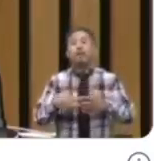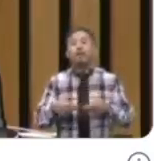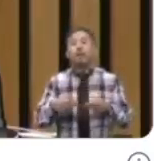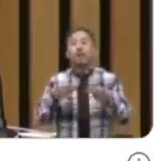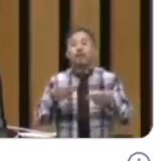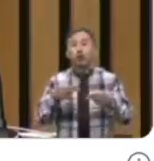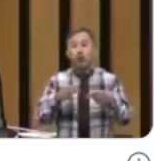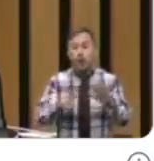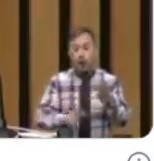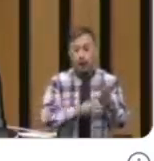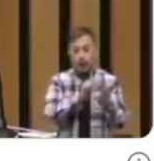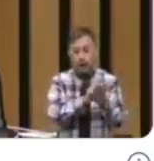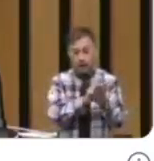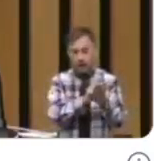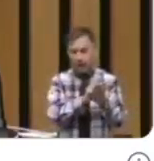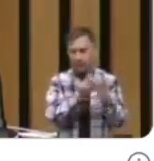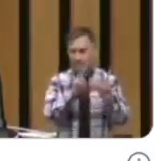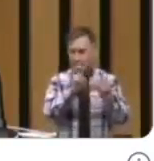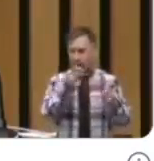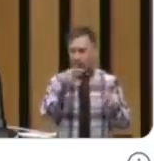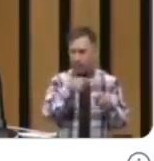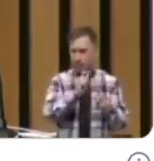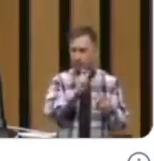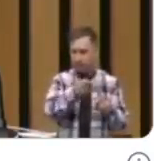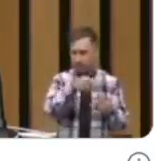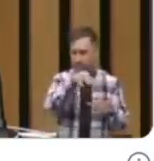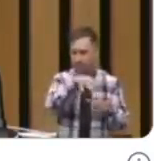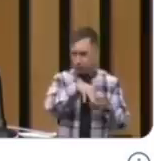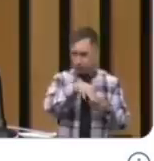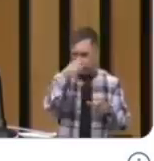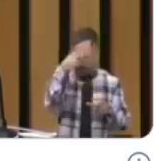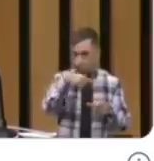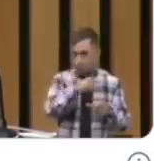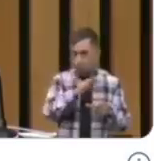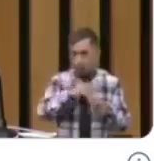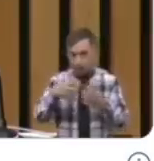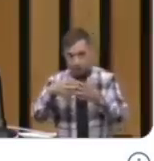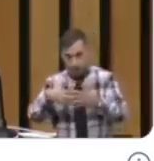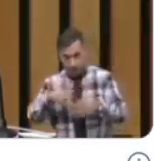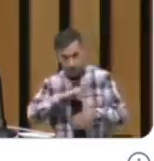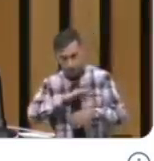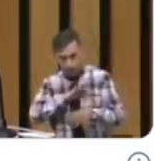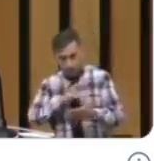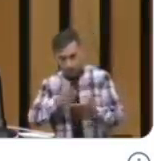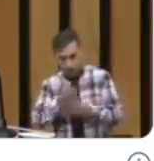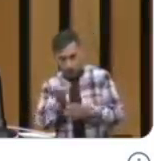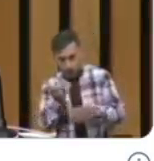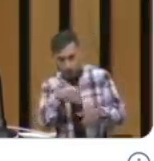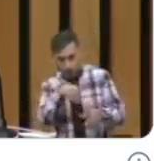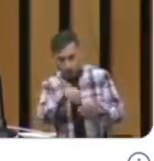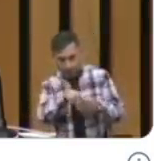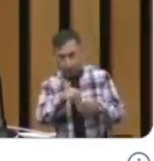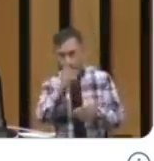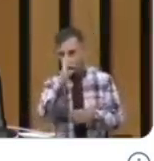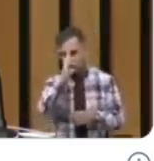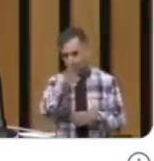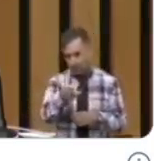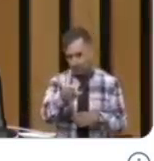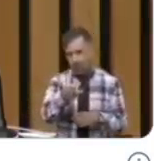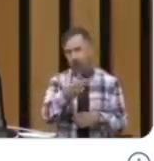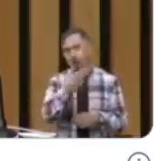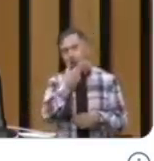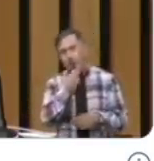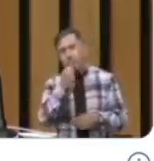son en la legislación electoral mexicana entes prohibidos para realizar aportaciones a partidos o candidatos